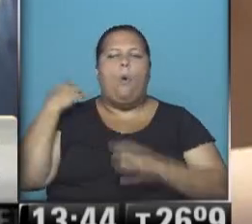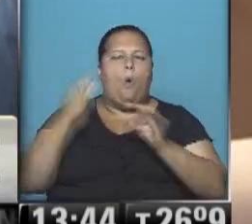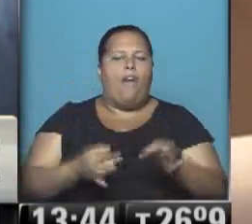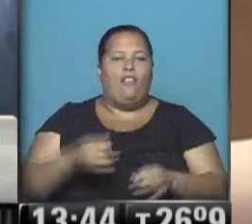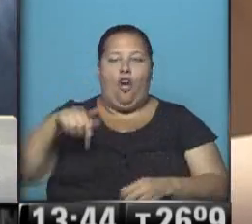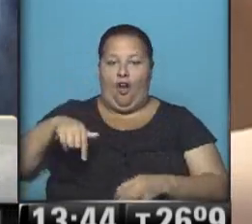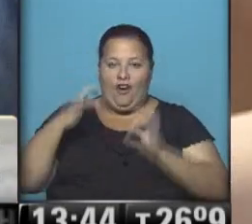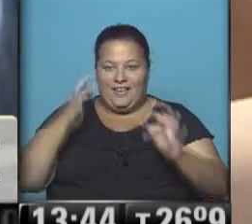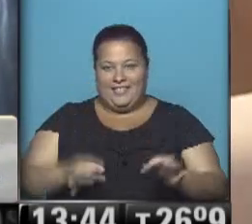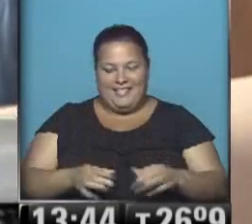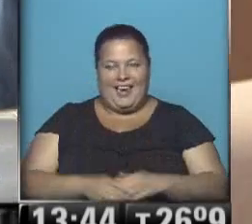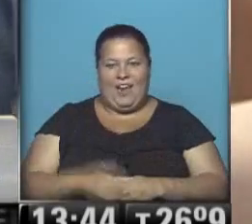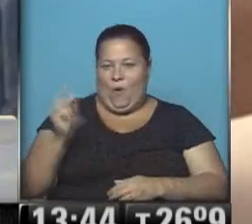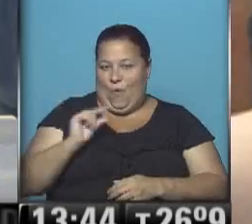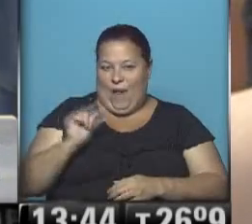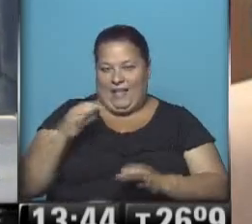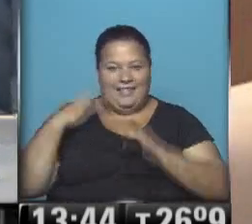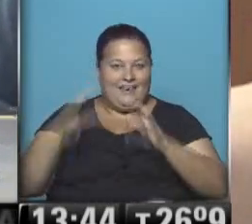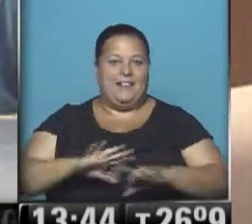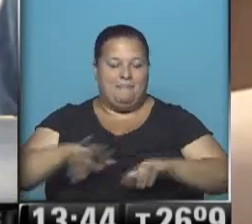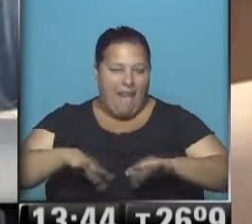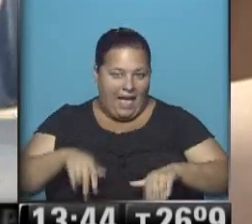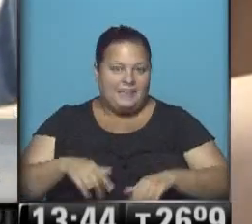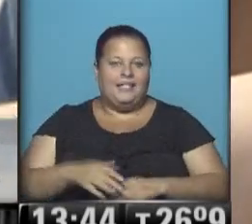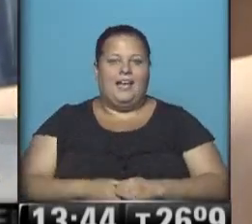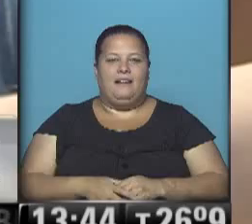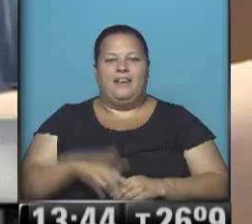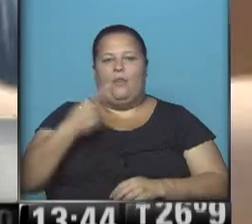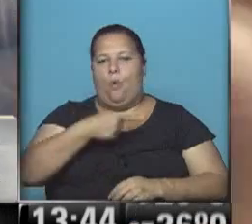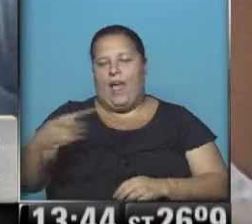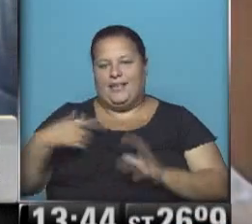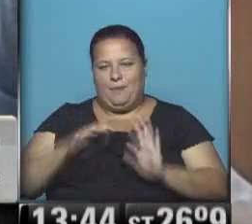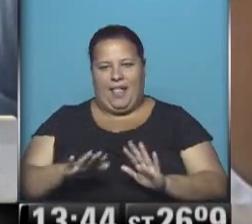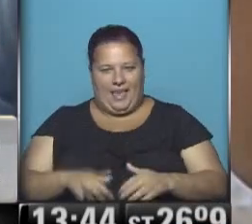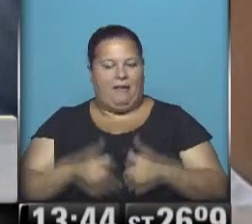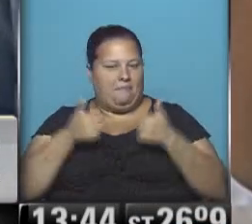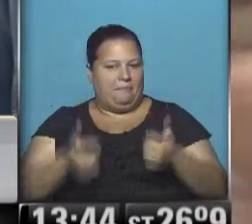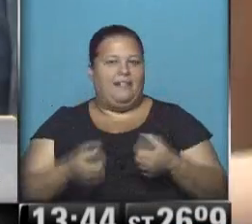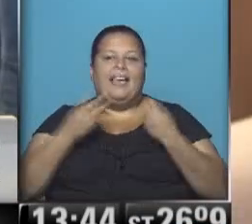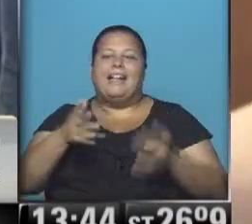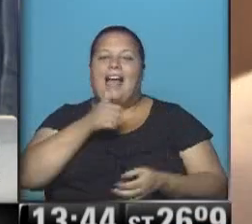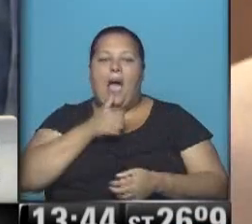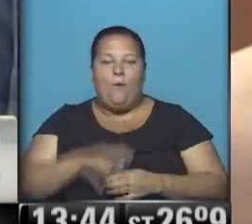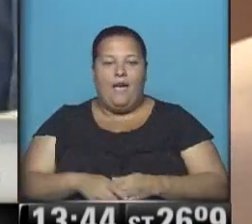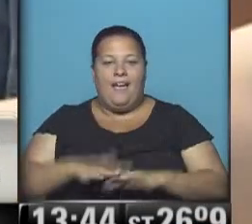Y llegamos hoy, así que hace un ratito vinimos a la playa y tenemos unos 7 días para estar. Perfecto, ¿cómo está el agua?